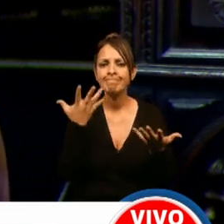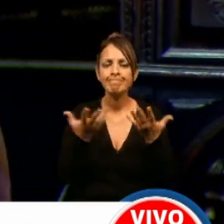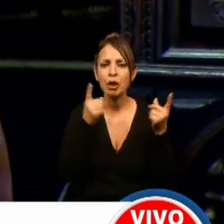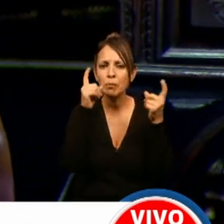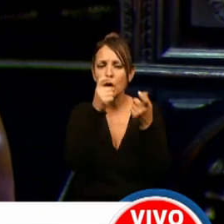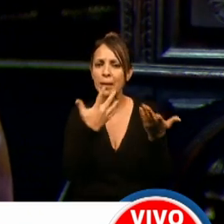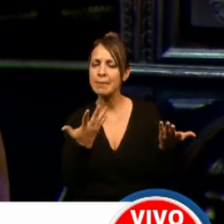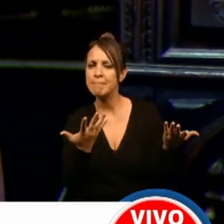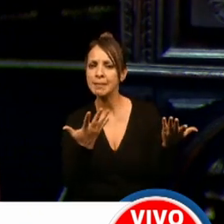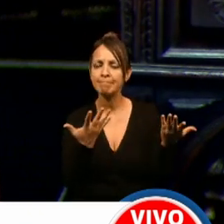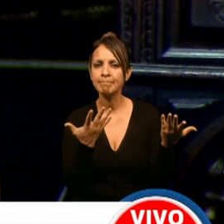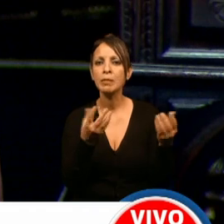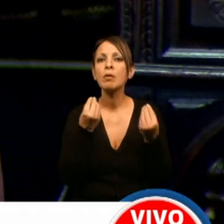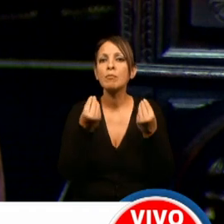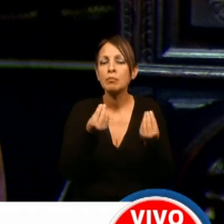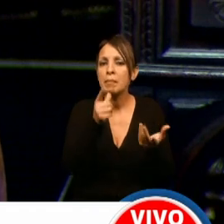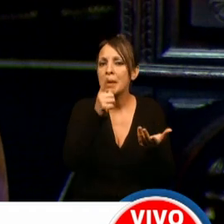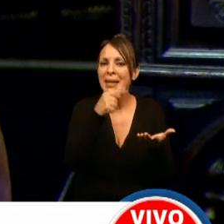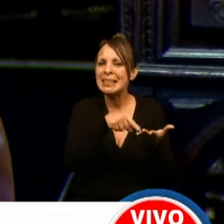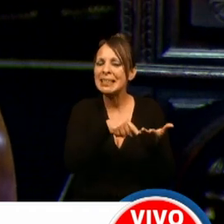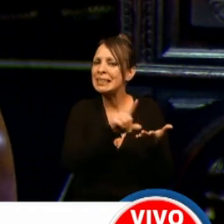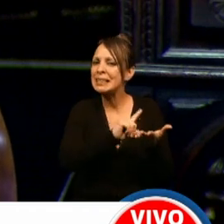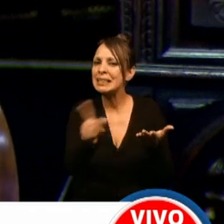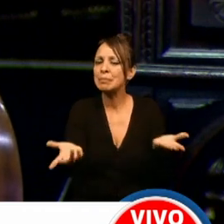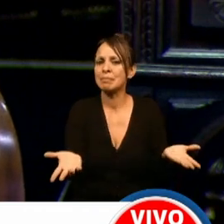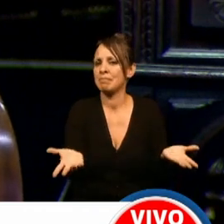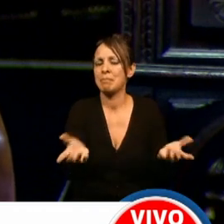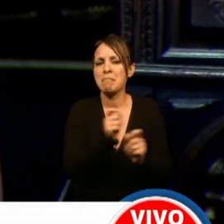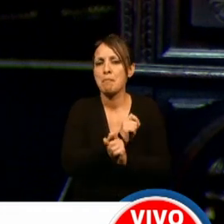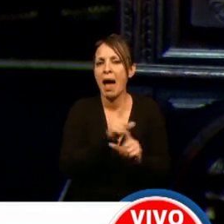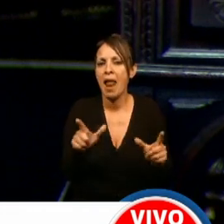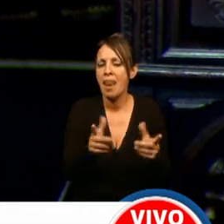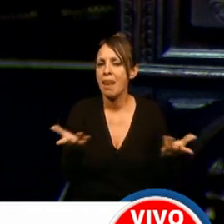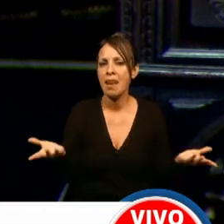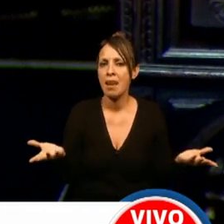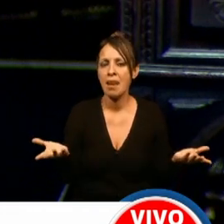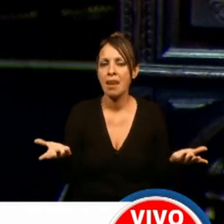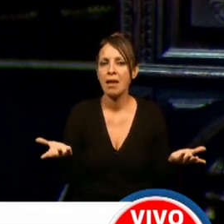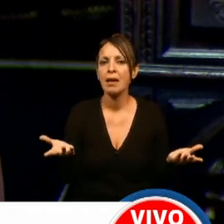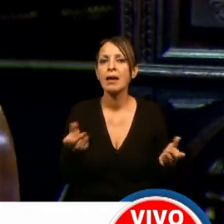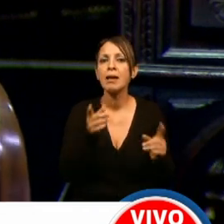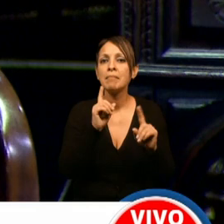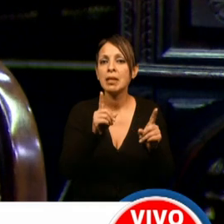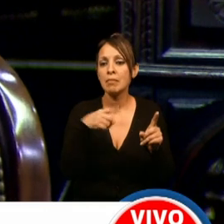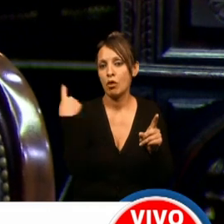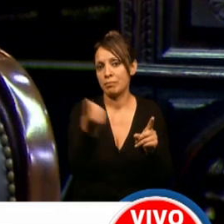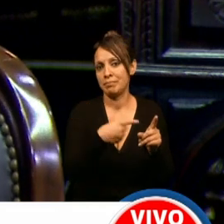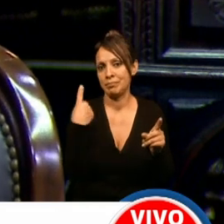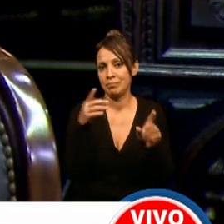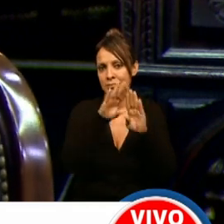porque me parece un mal antecedente un pésimo antecedente que este cuerpo